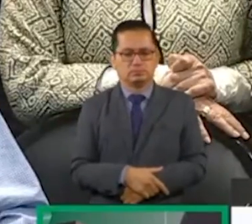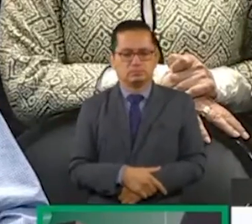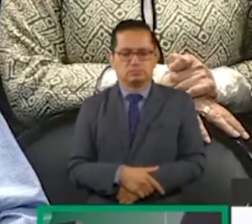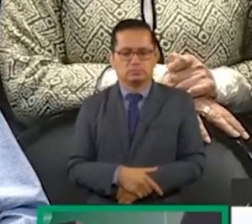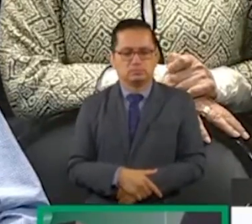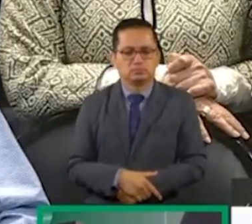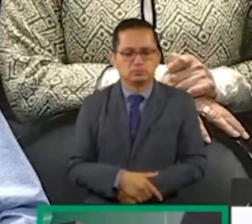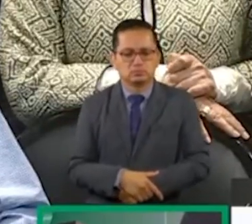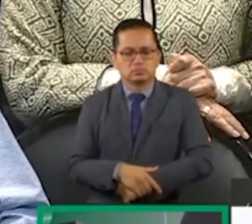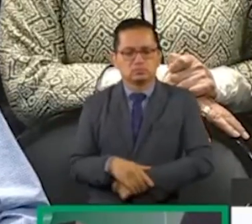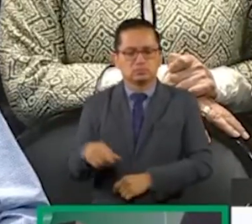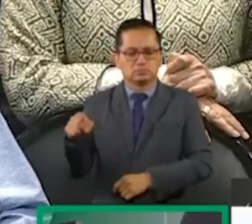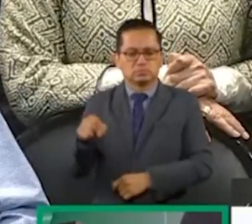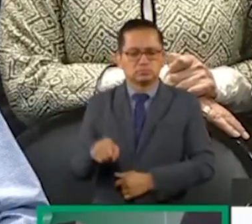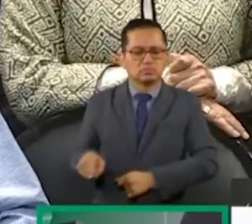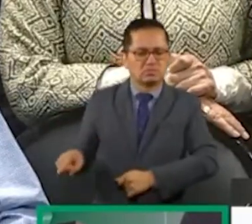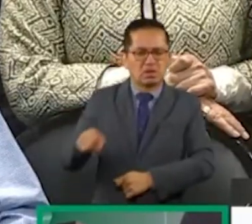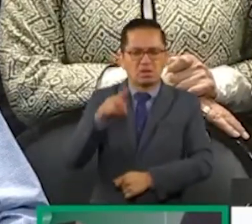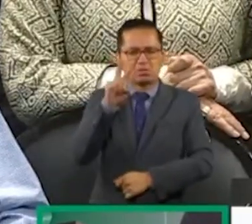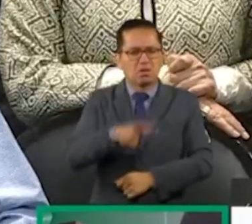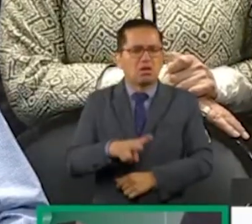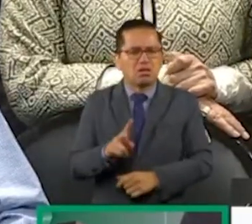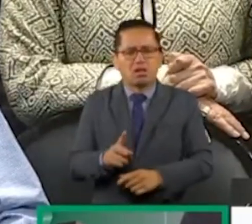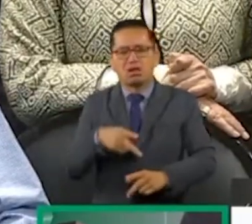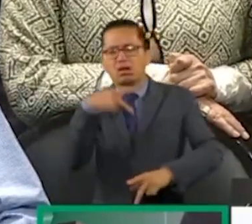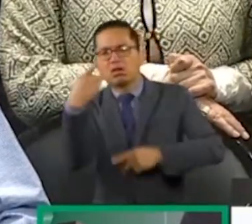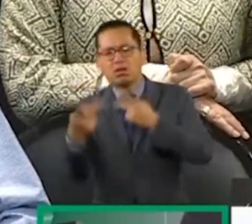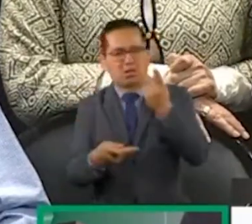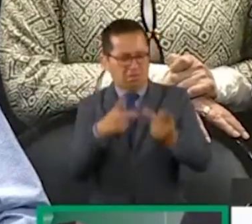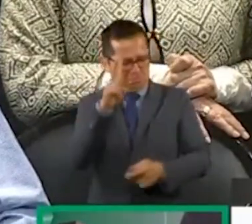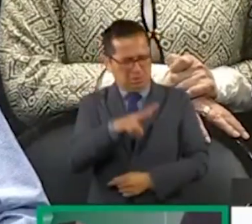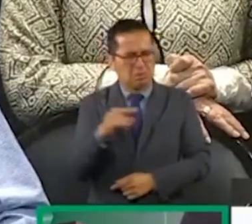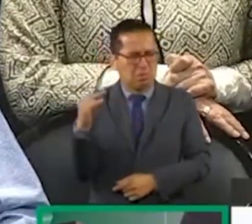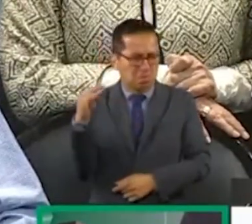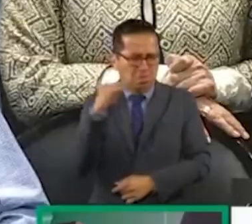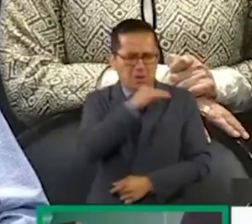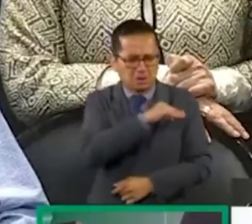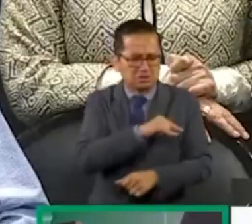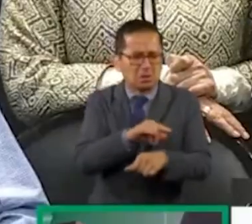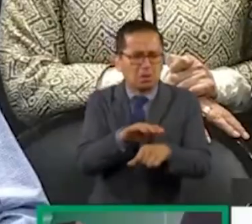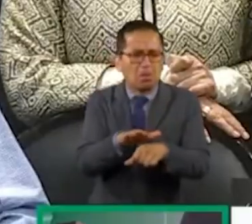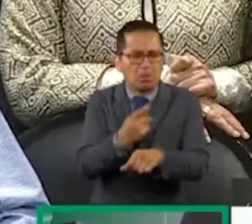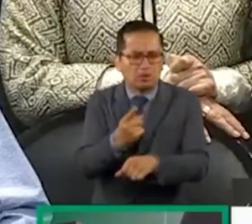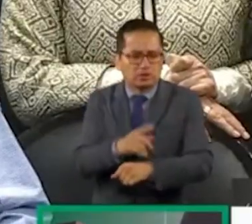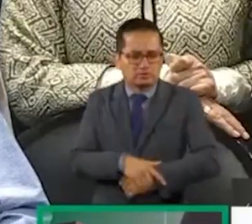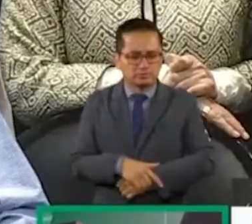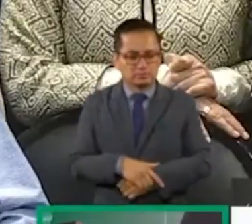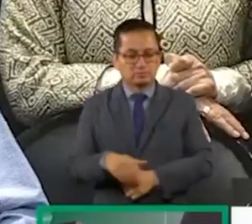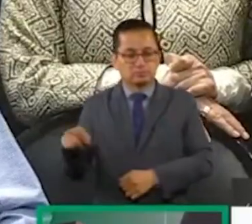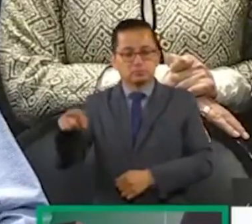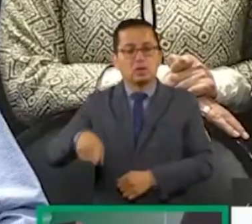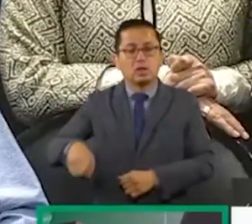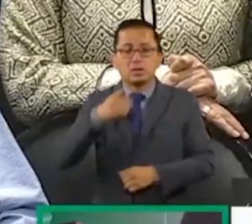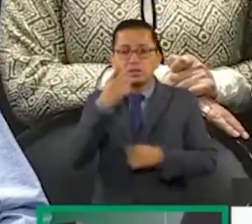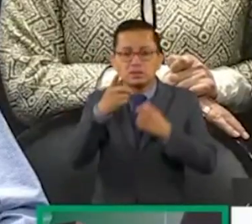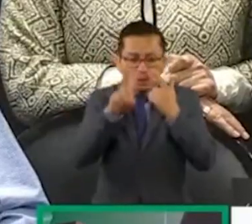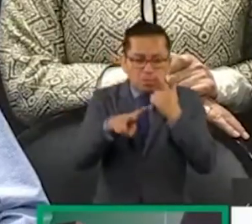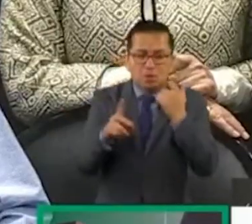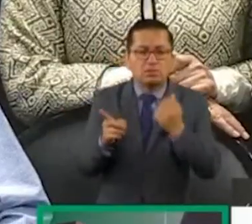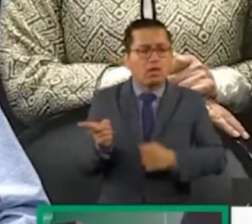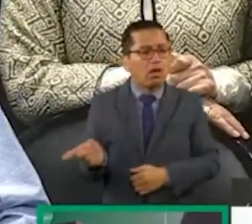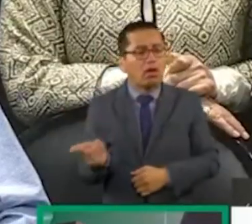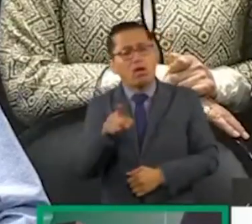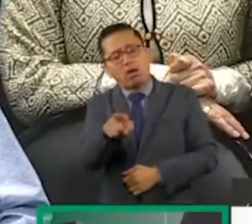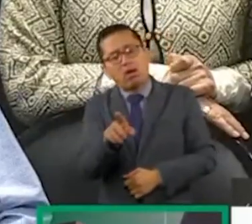un discurso de completa hipocresía, porque fíjense bien, por acá vienen a decir, es que queremos mucho al ejército,